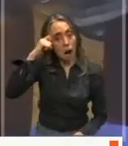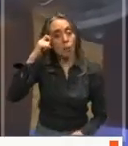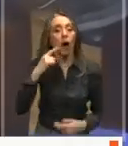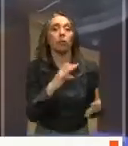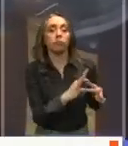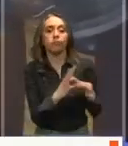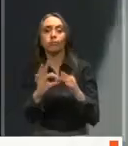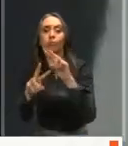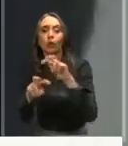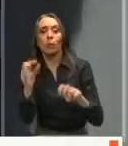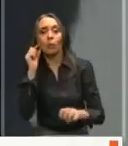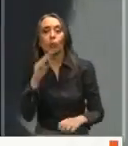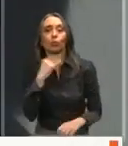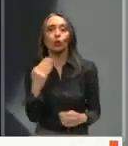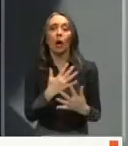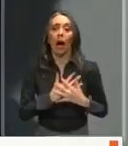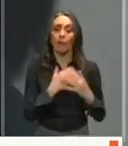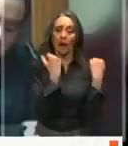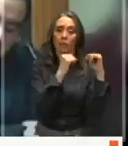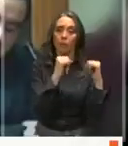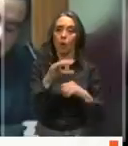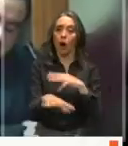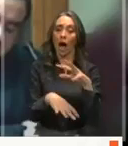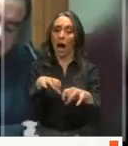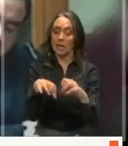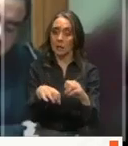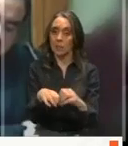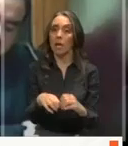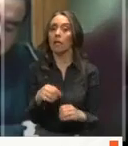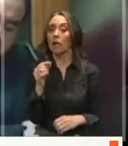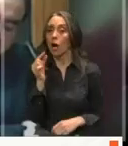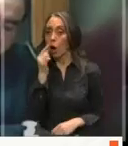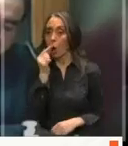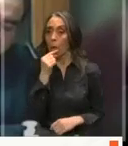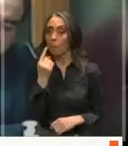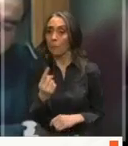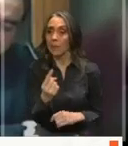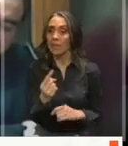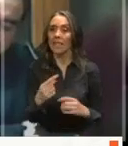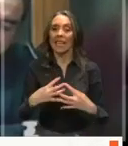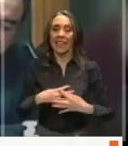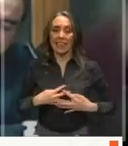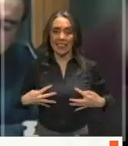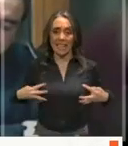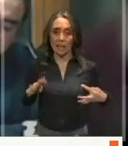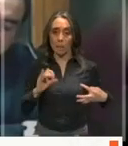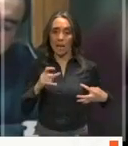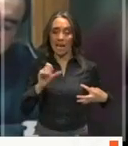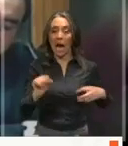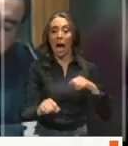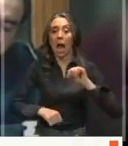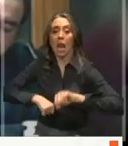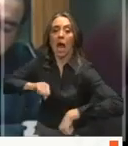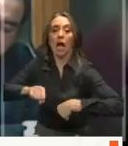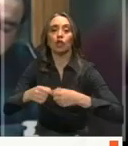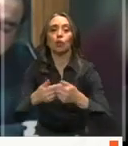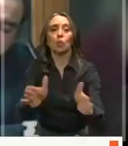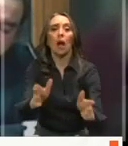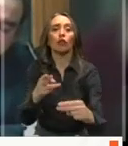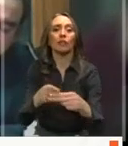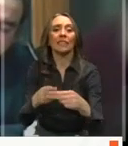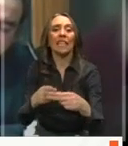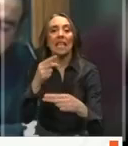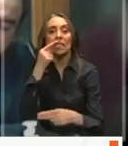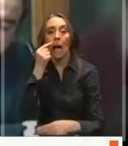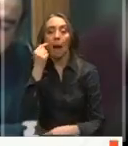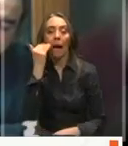de esta joven amante del deporte y los animales. Se encontraba suelto el tigre de Bengala de nombre Niño, el